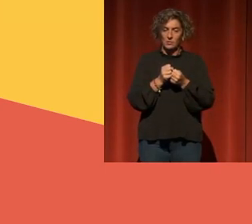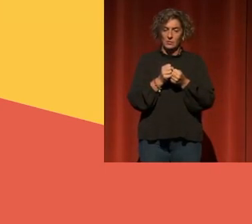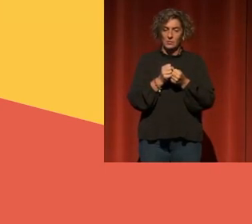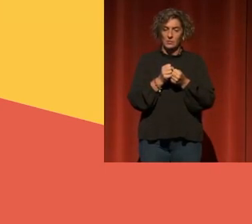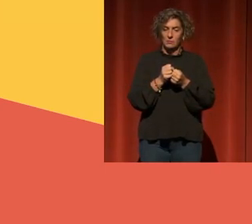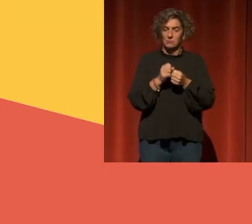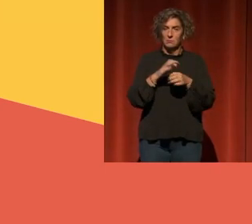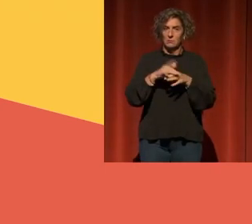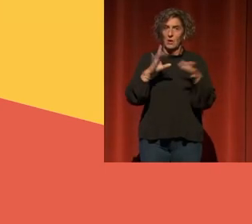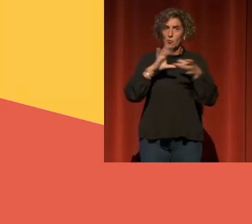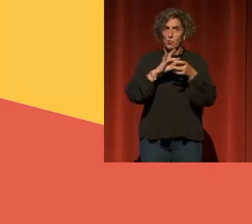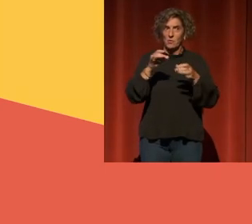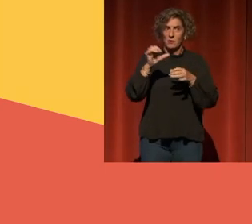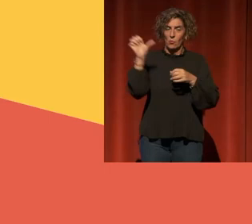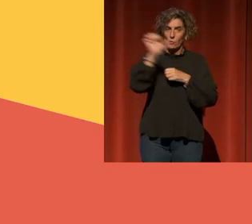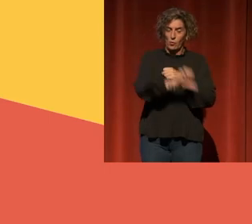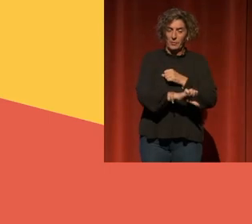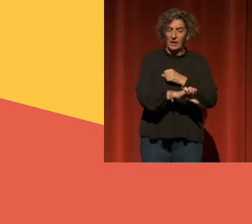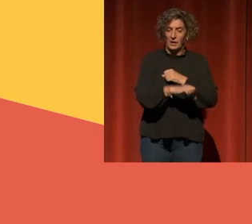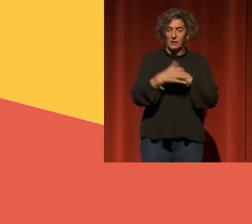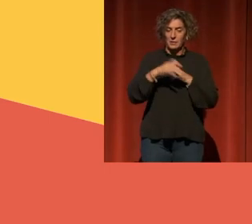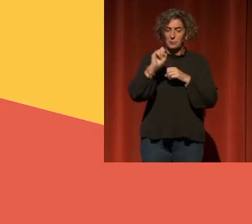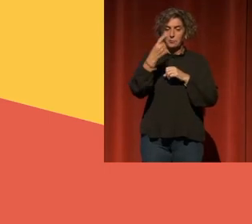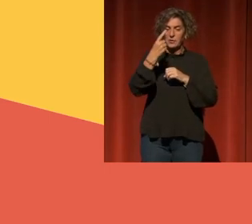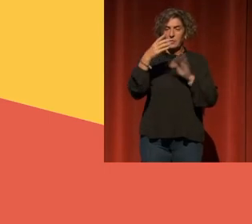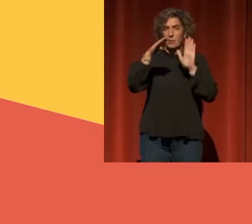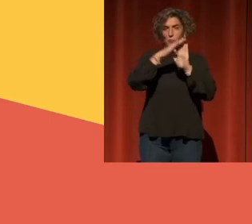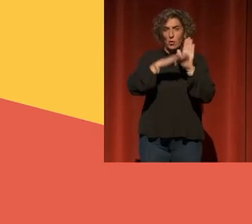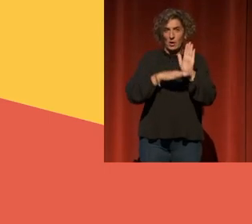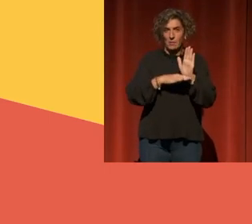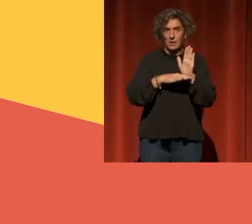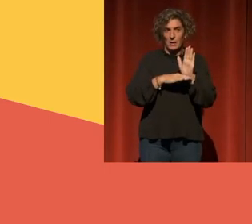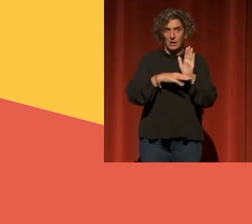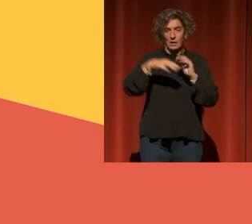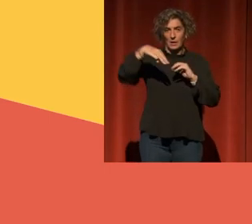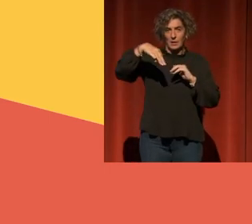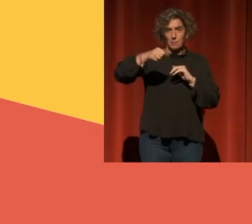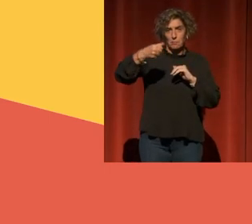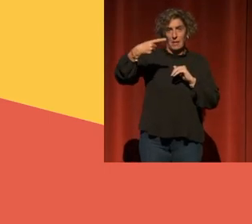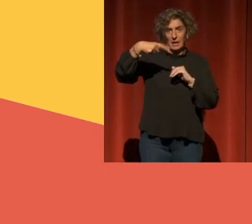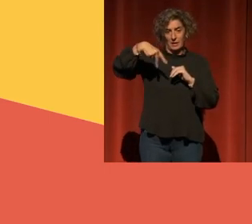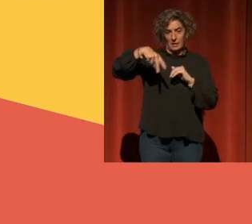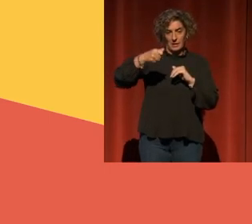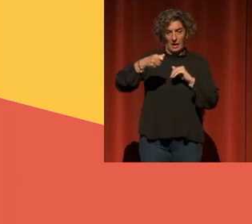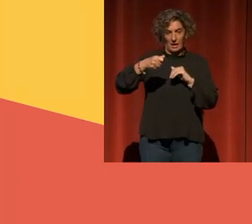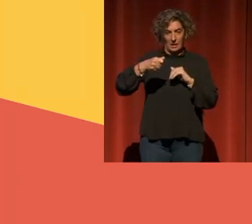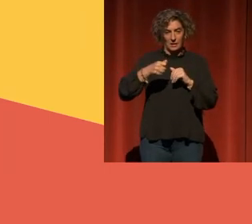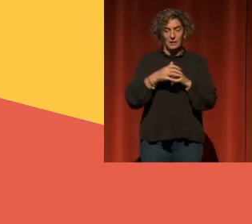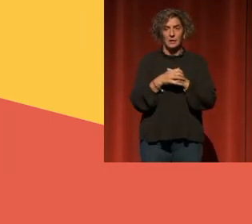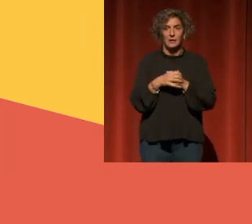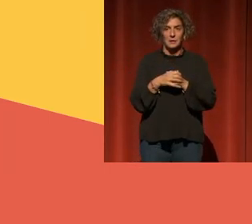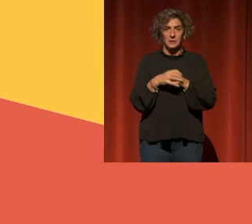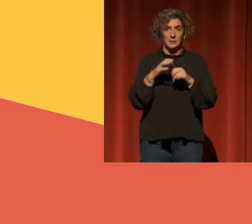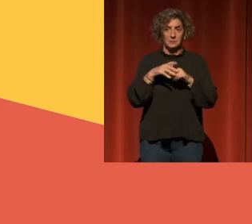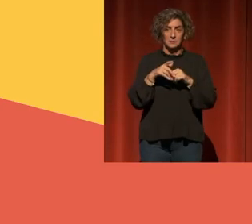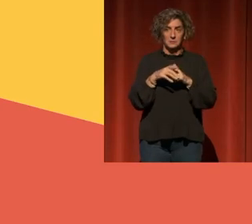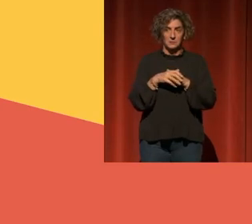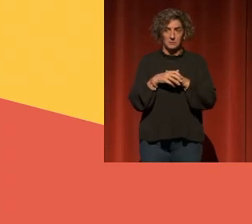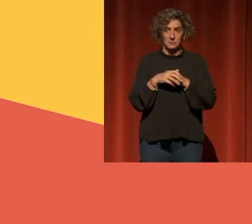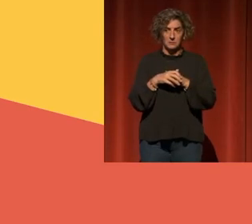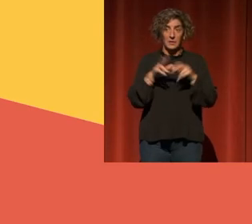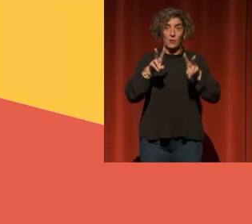Unión Europea el primer programa marco y desde el primer programa marco ya hay una apuesta Clara por la tecnología y las nuevas